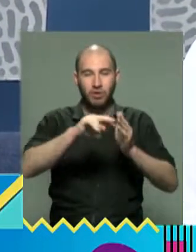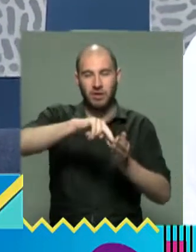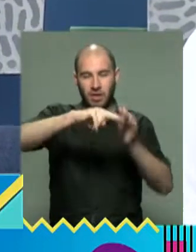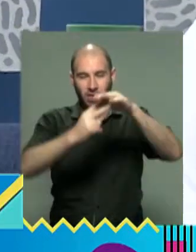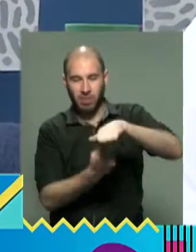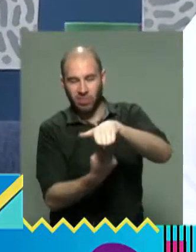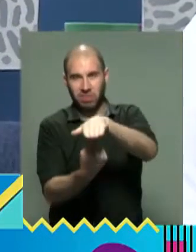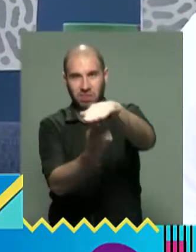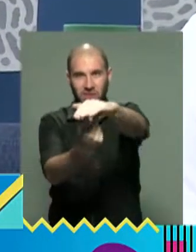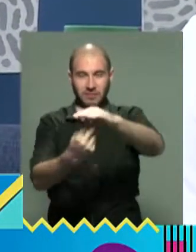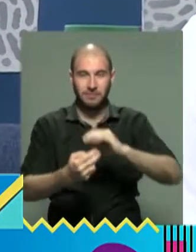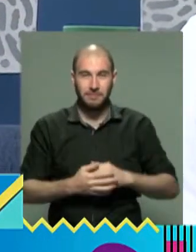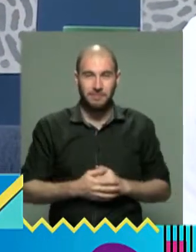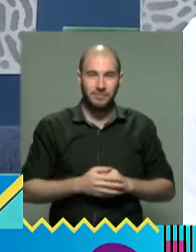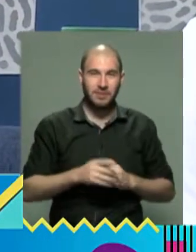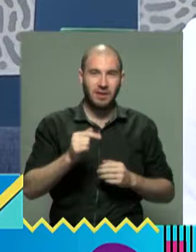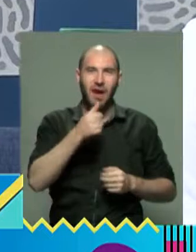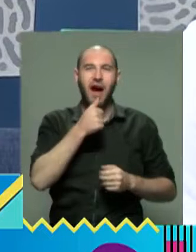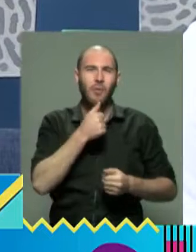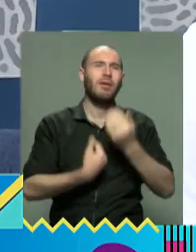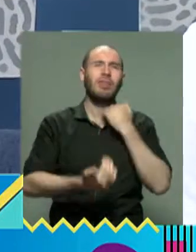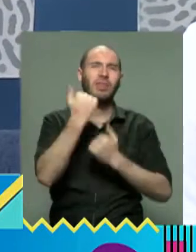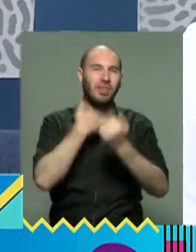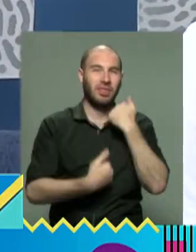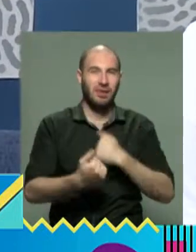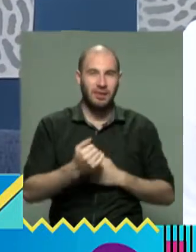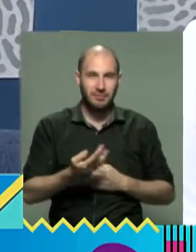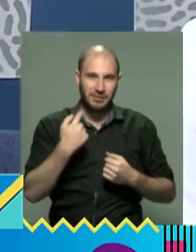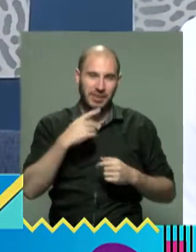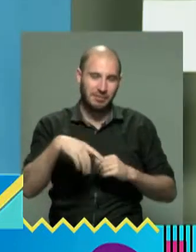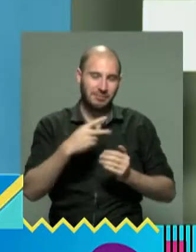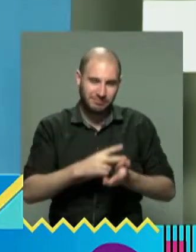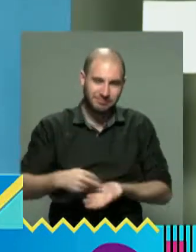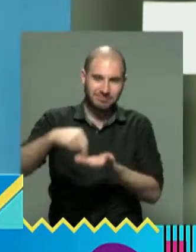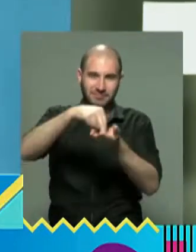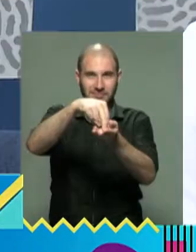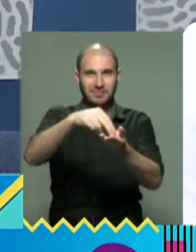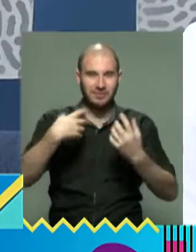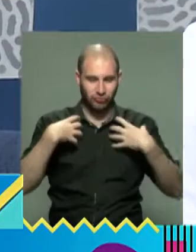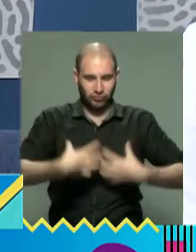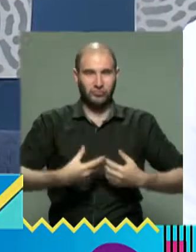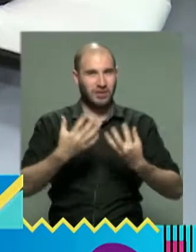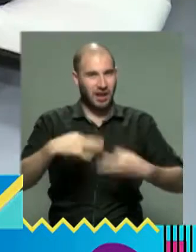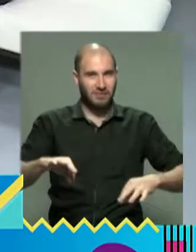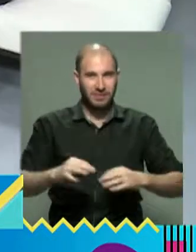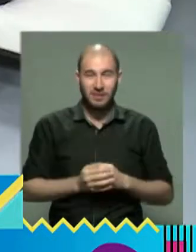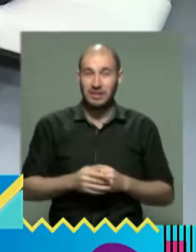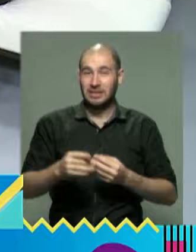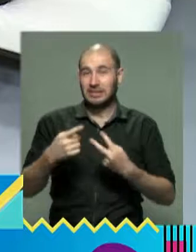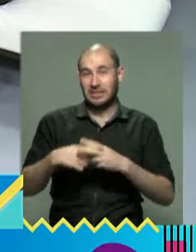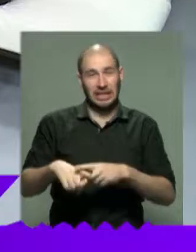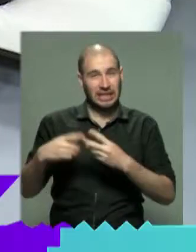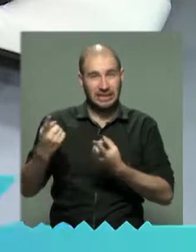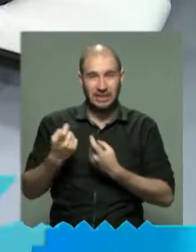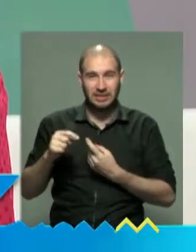abajo del bote y tragar mucha agua, pero sale. Pero sí. Andan bien los salvavidas. Y hay que tener técnica ahí, me